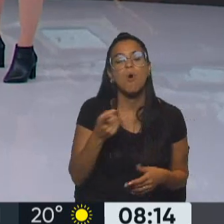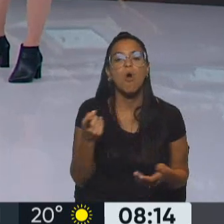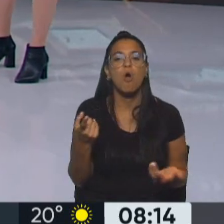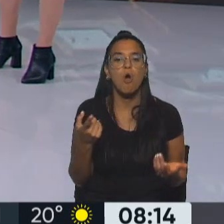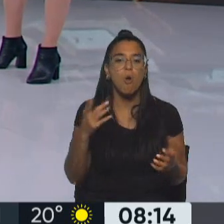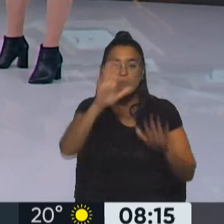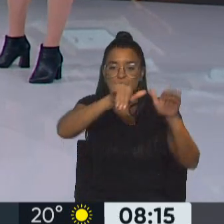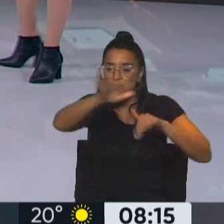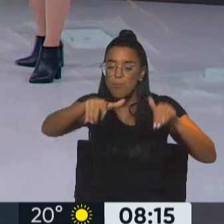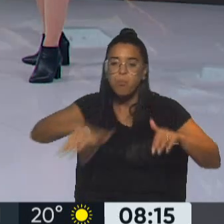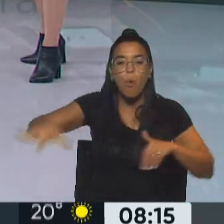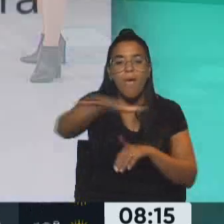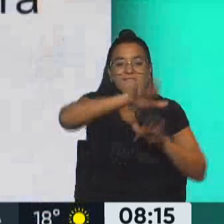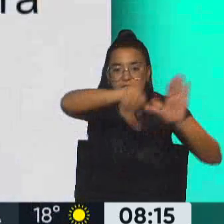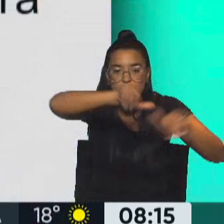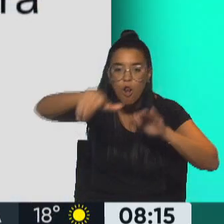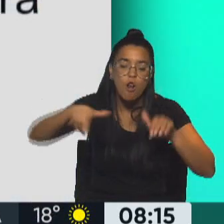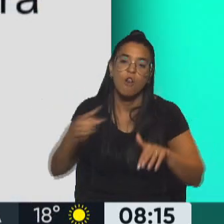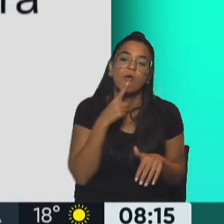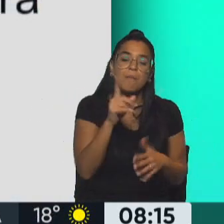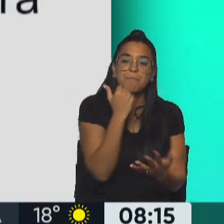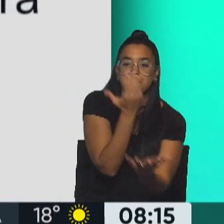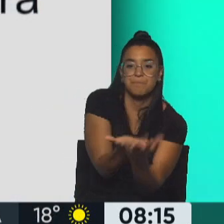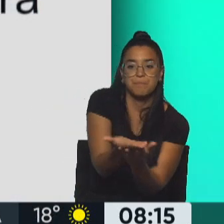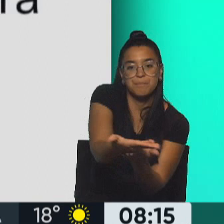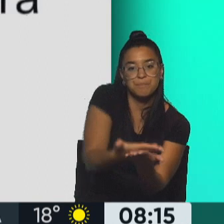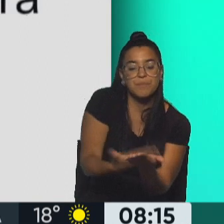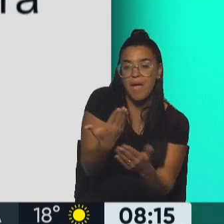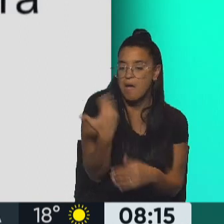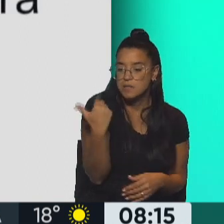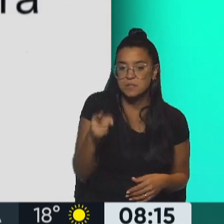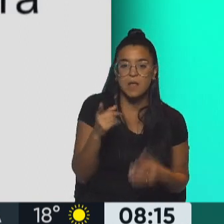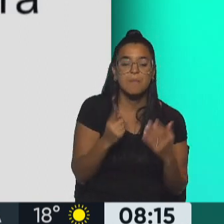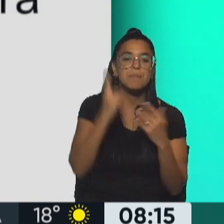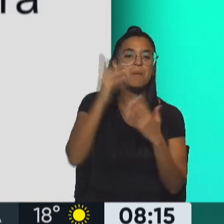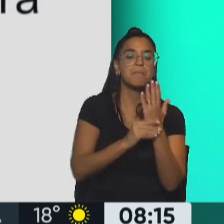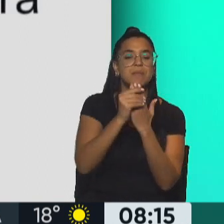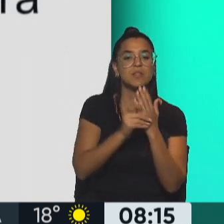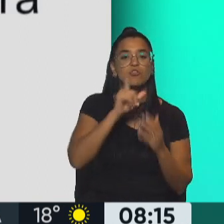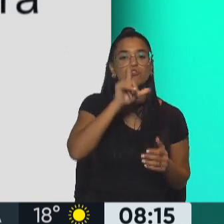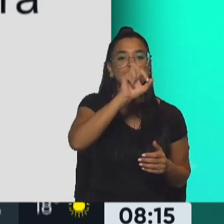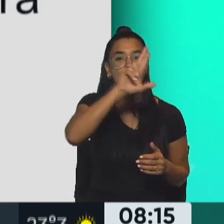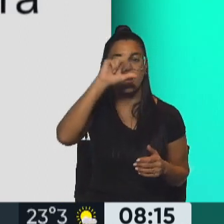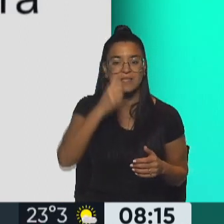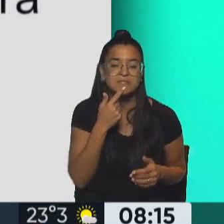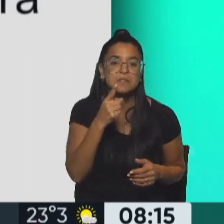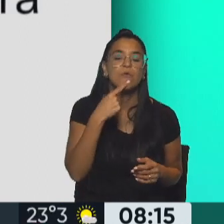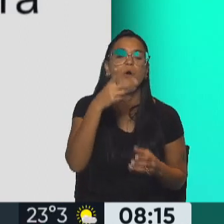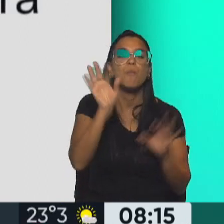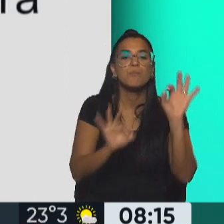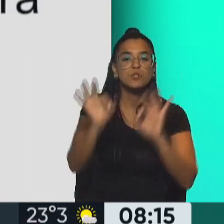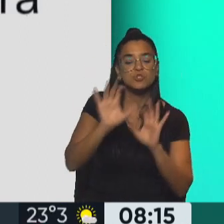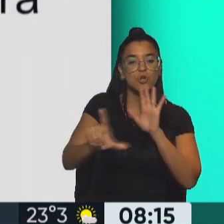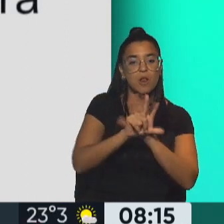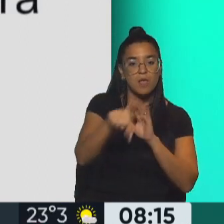al pueblo a los sectores populares y lo que presentó el día de ayer el Primer Ministro Aníbal Torres es un proyecto de ley